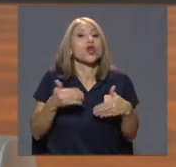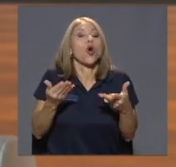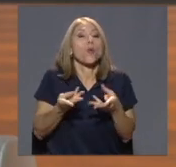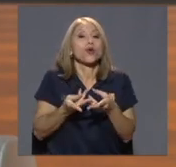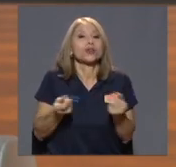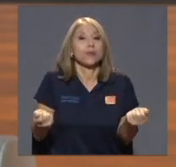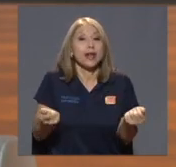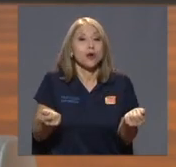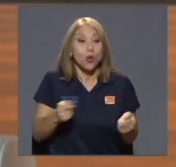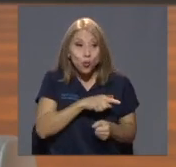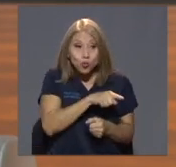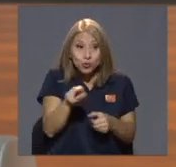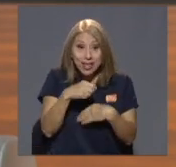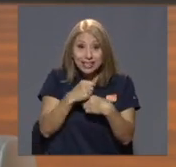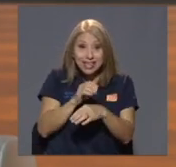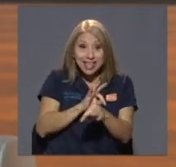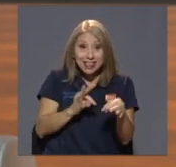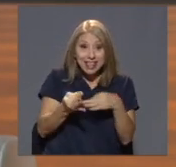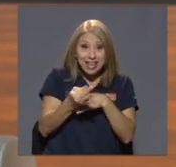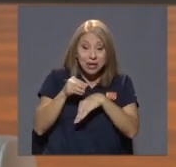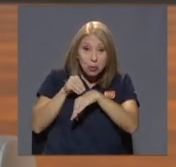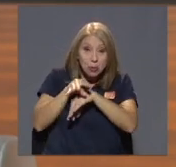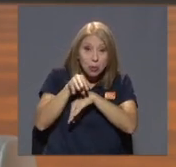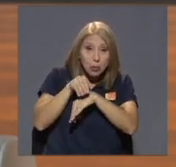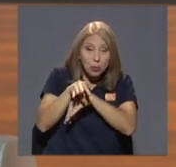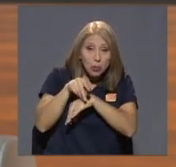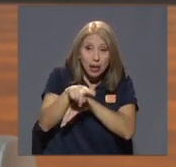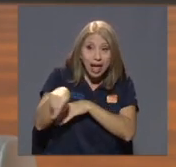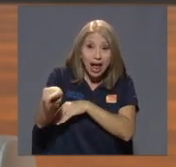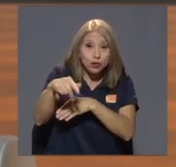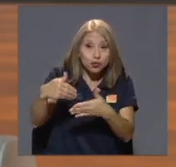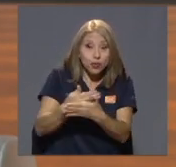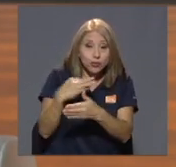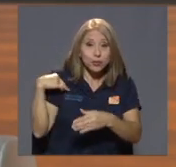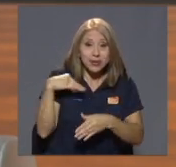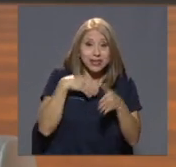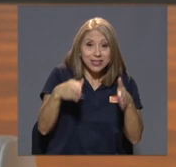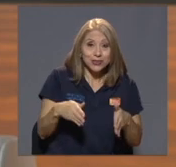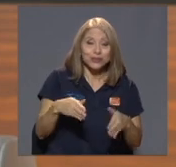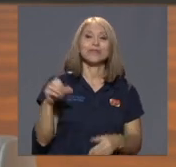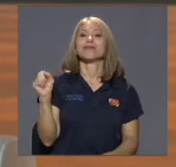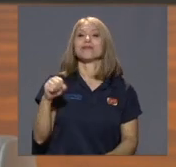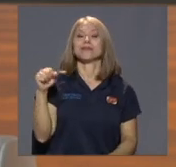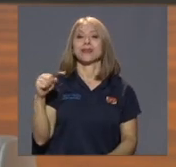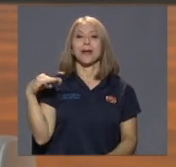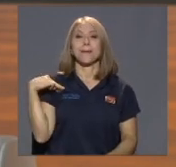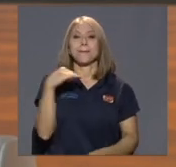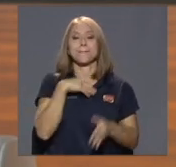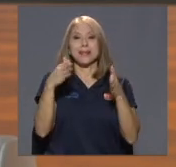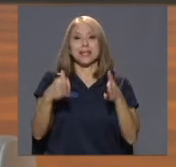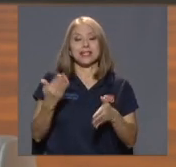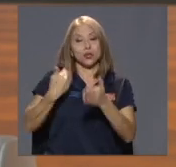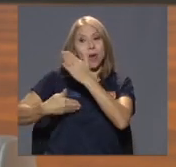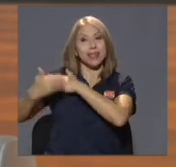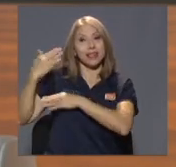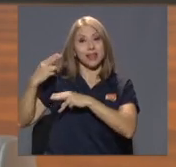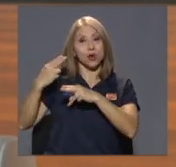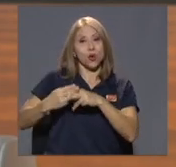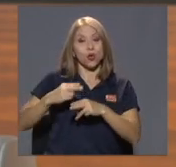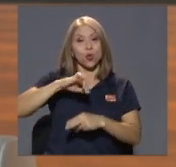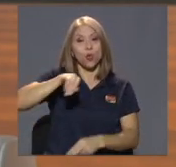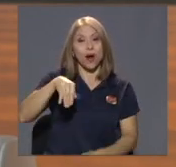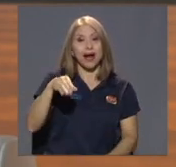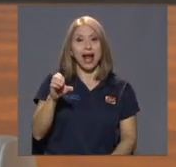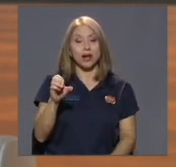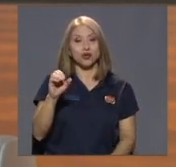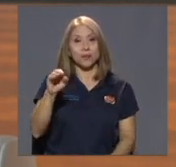Sí, el ministro anterior, don Juan Carlos Mendoza, sé que llevó a cabo un pequeño